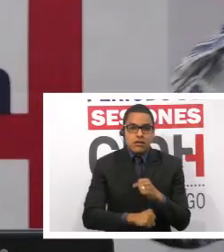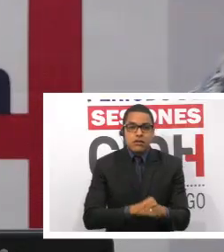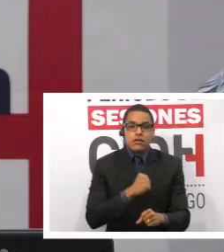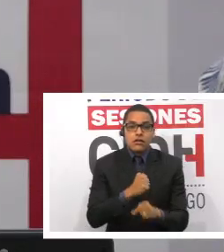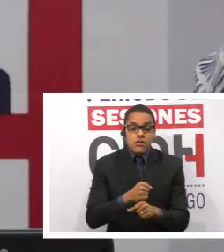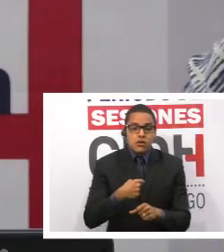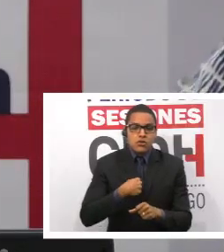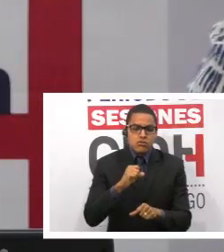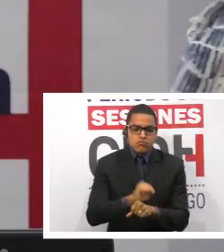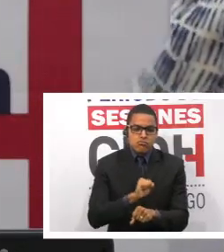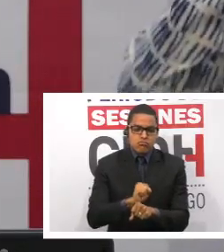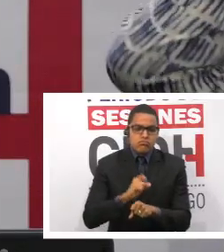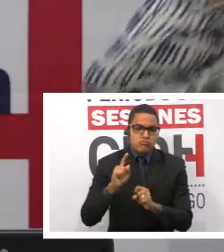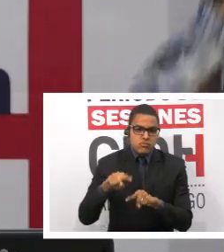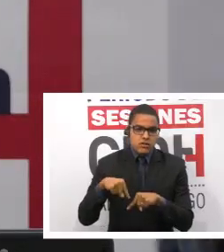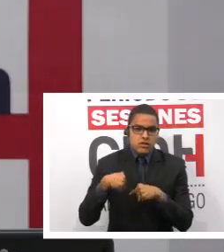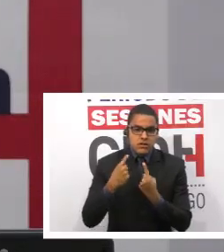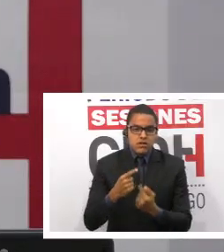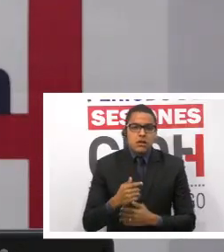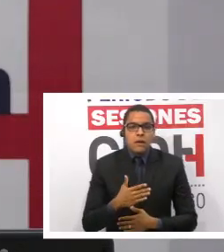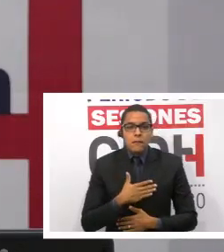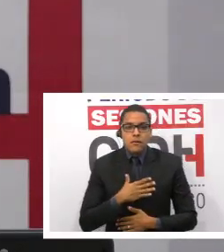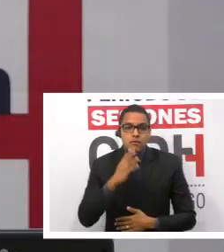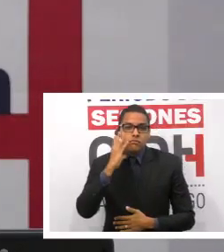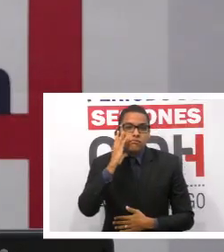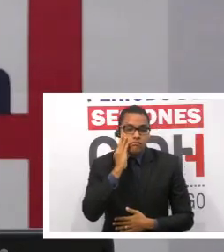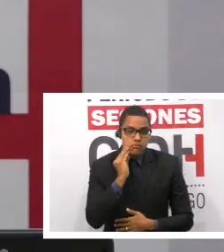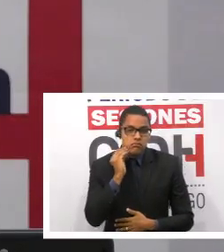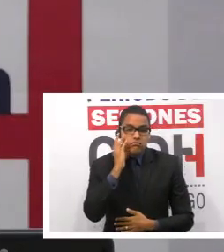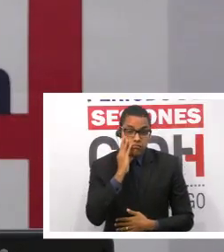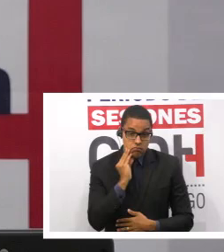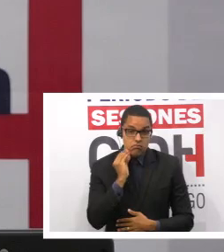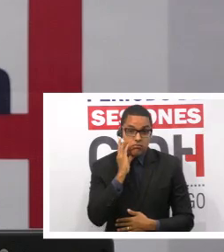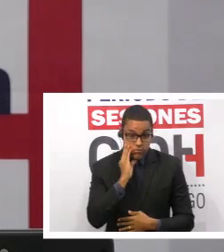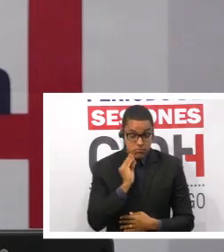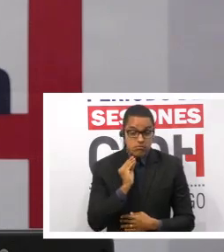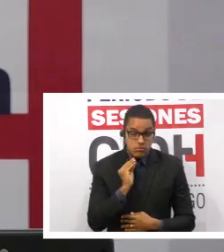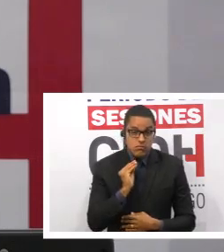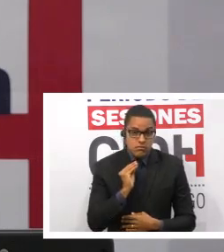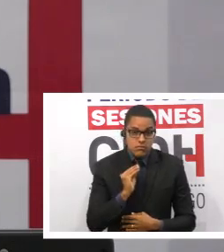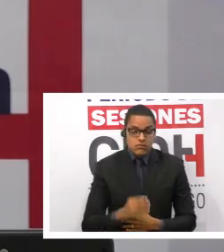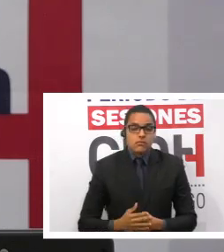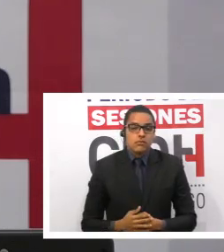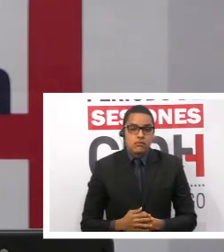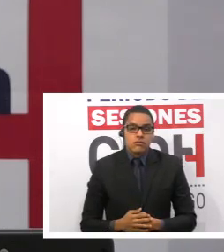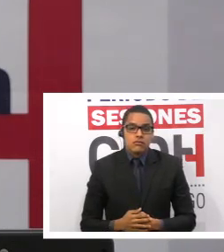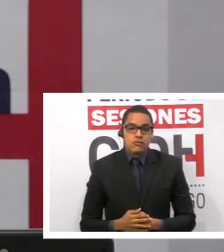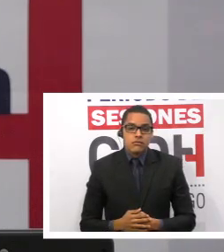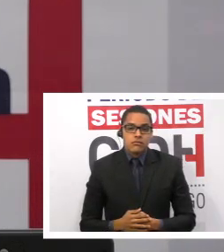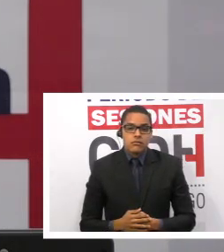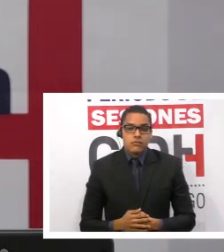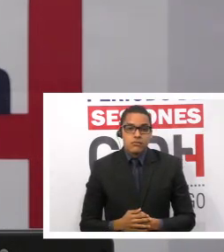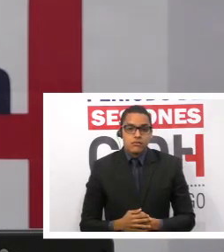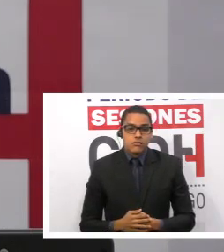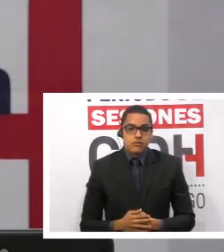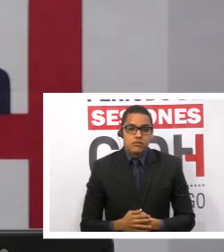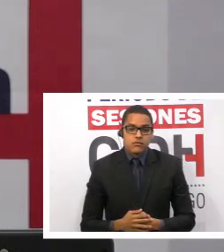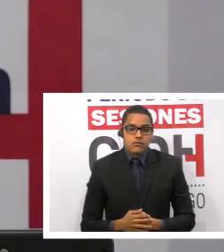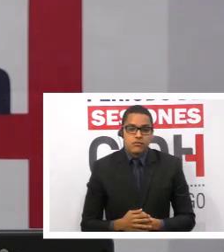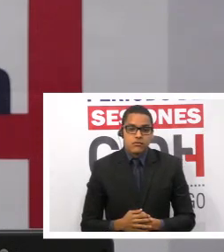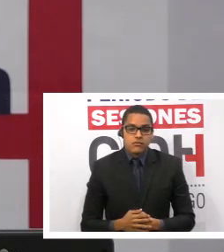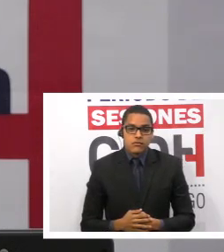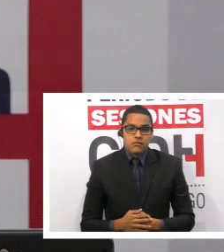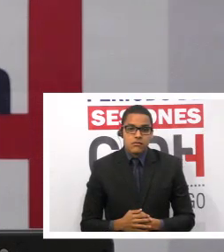experience index white and beach de los fiscales es